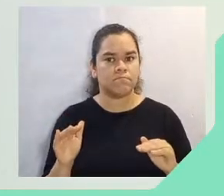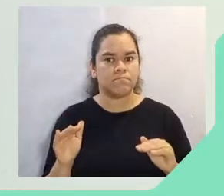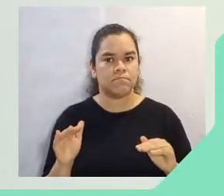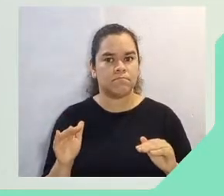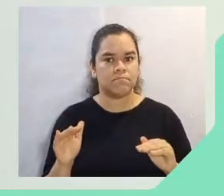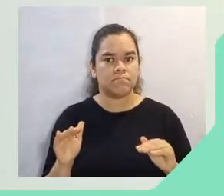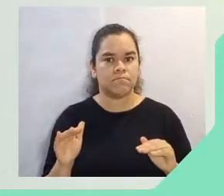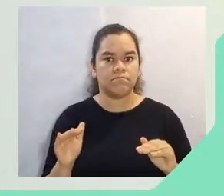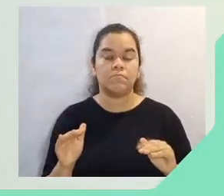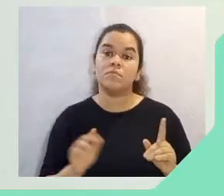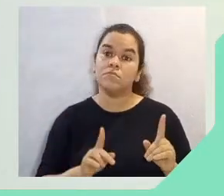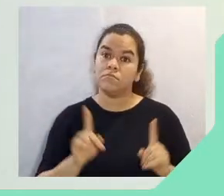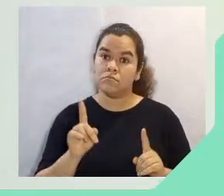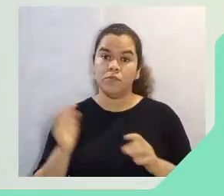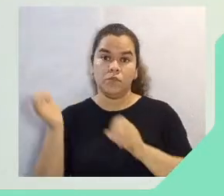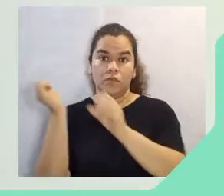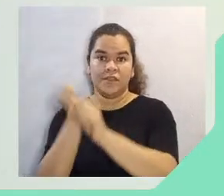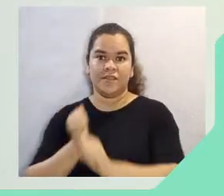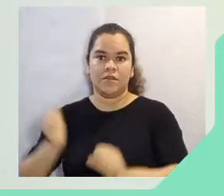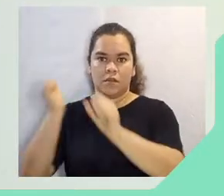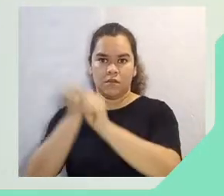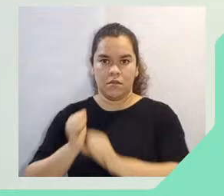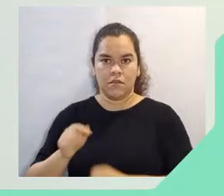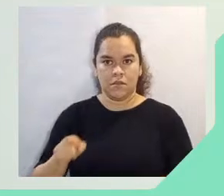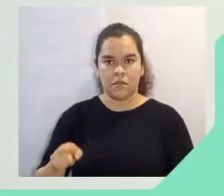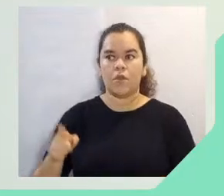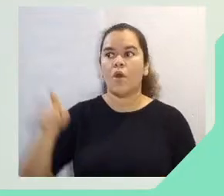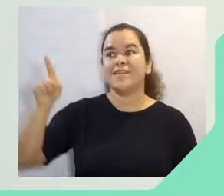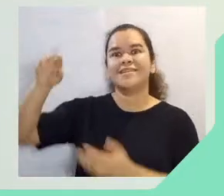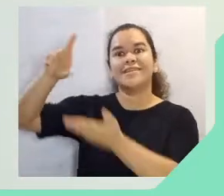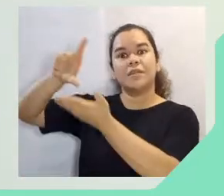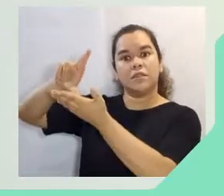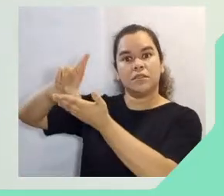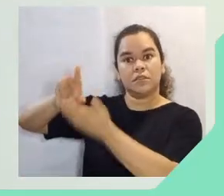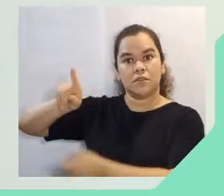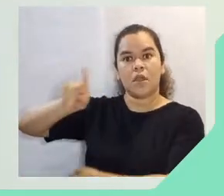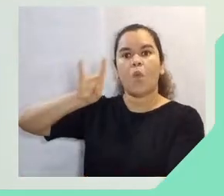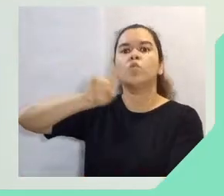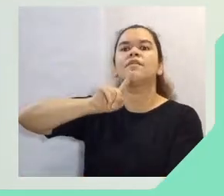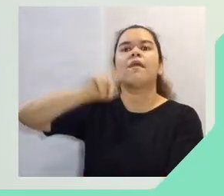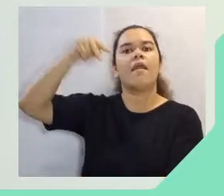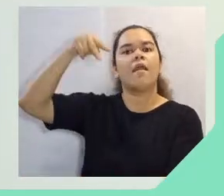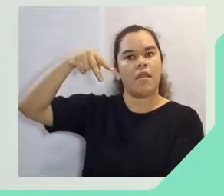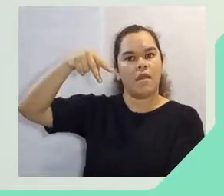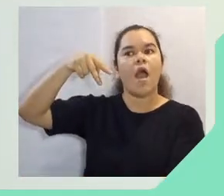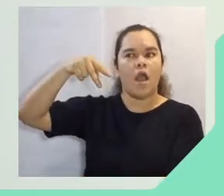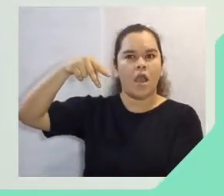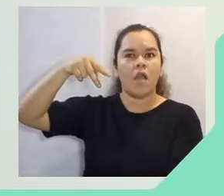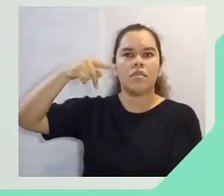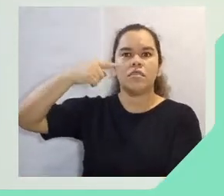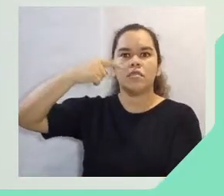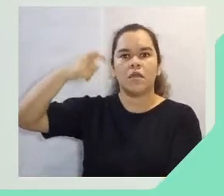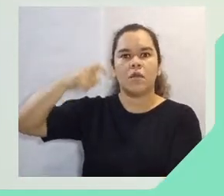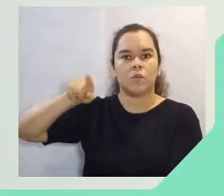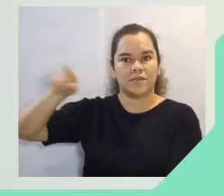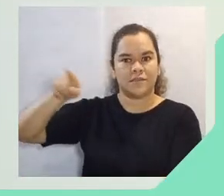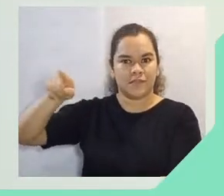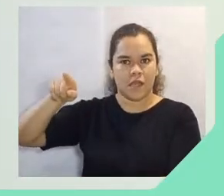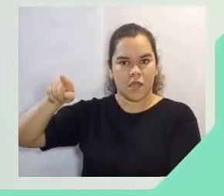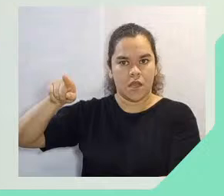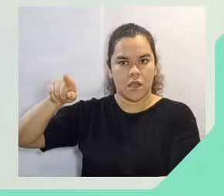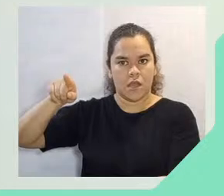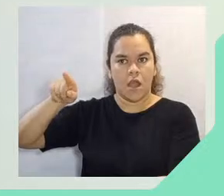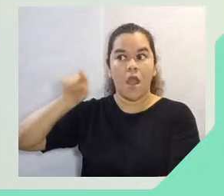cursa una ingeniería, la UTN de resistencia podría tener más contacto con la parte de diseño